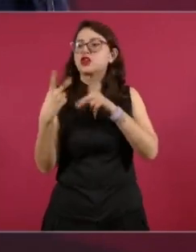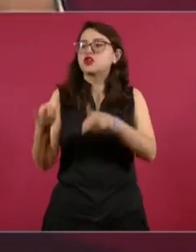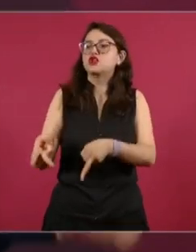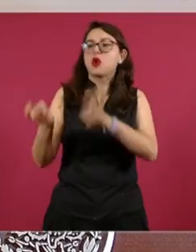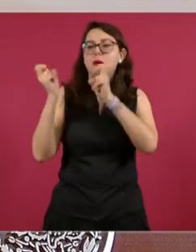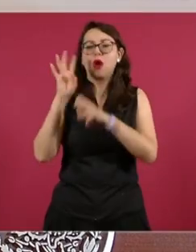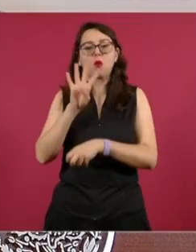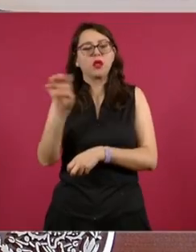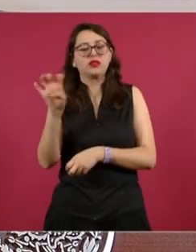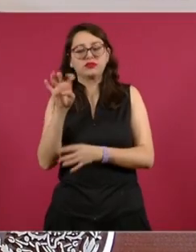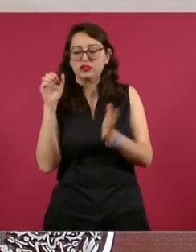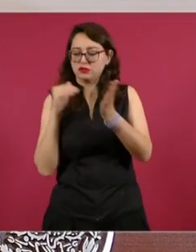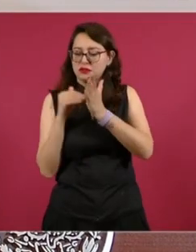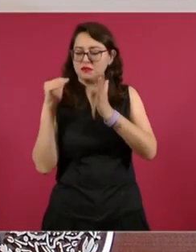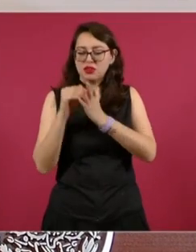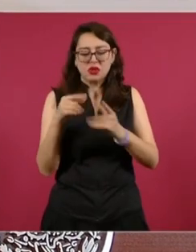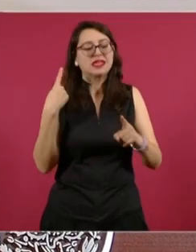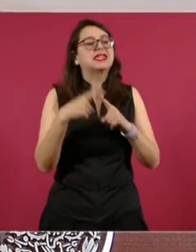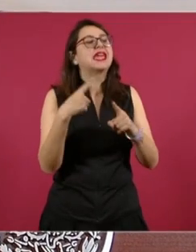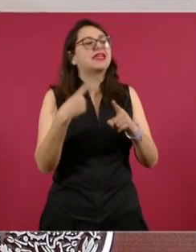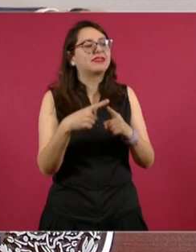y yo